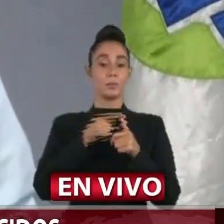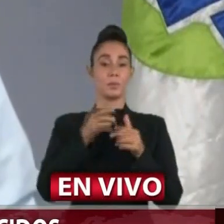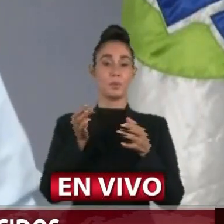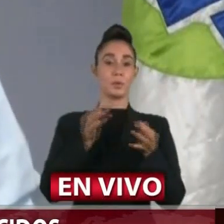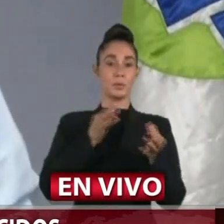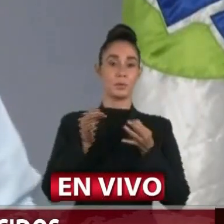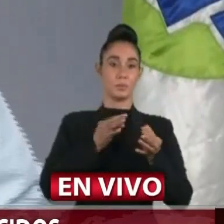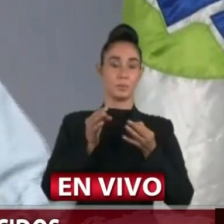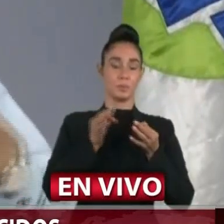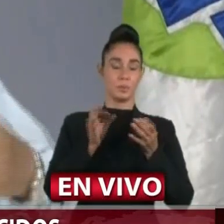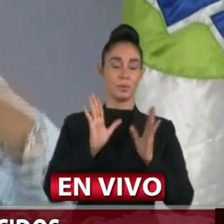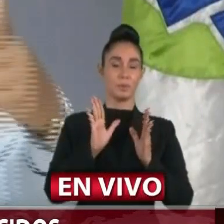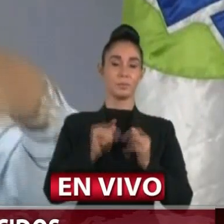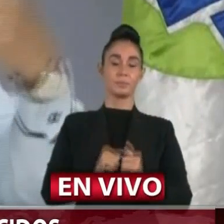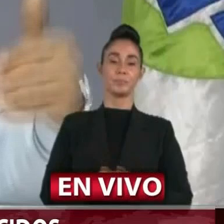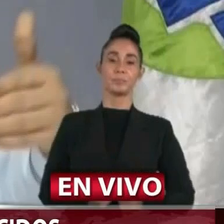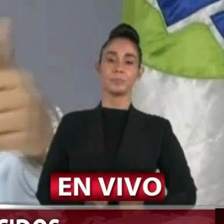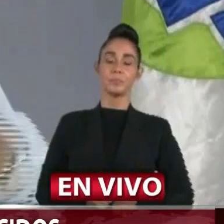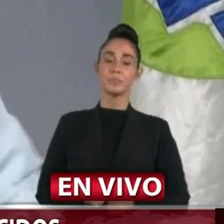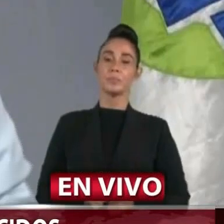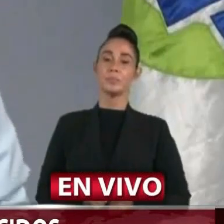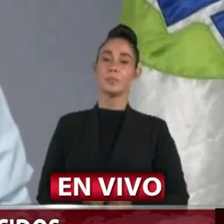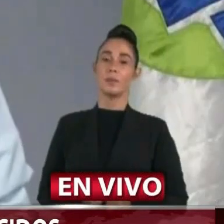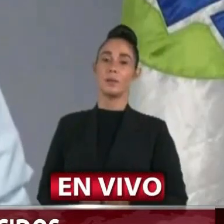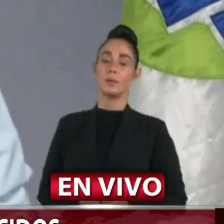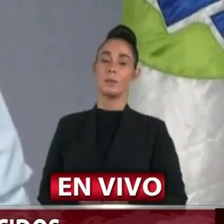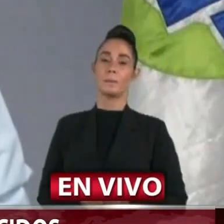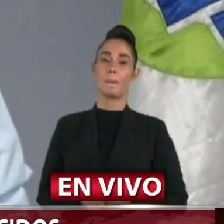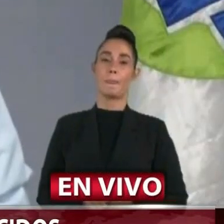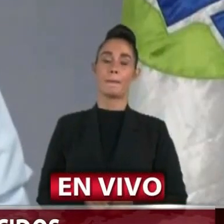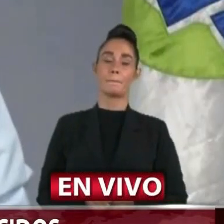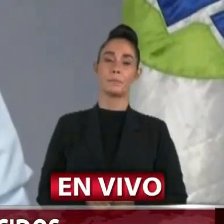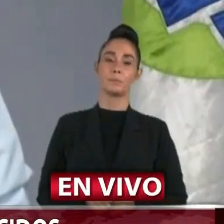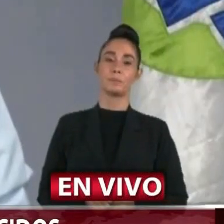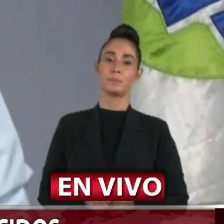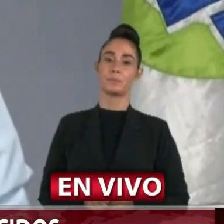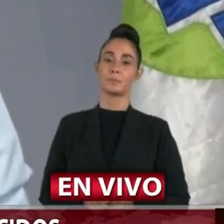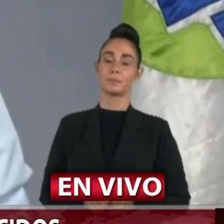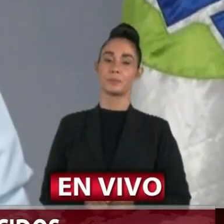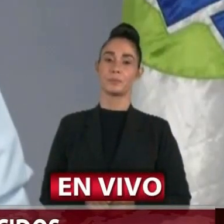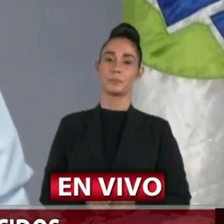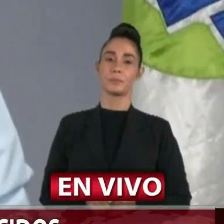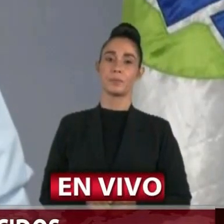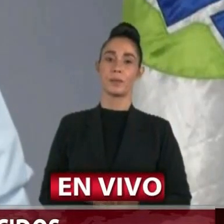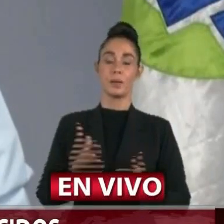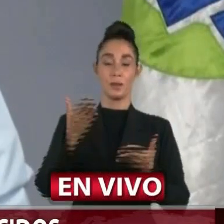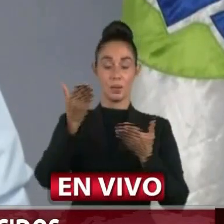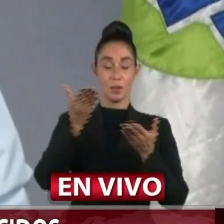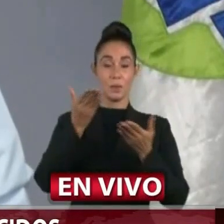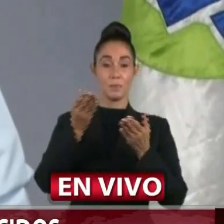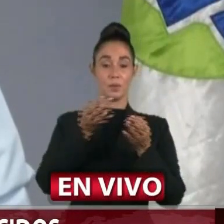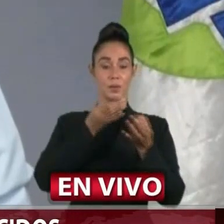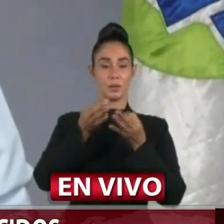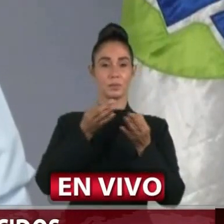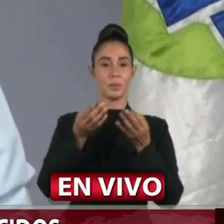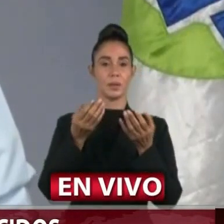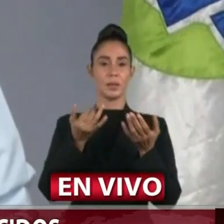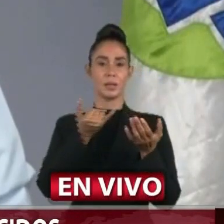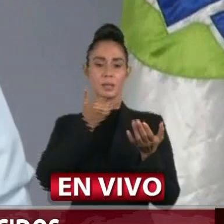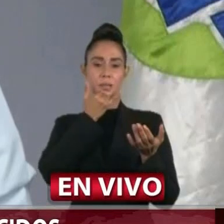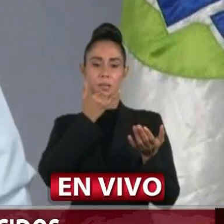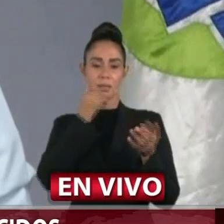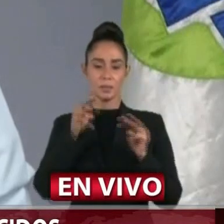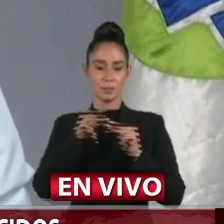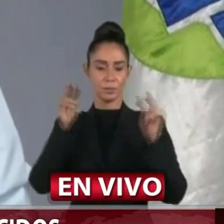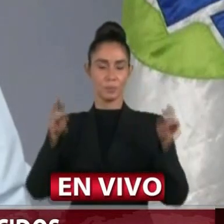va entrando la fase de contención desarrollada en la planificación del Ministerio de Salud Pública y